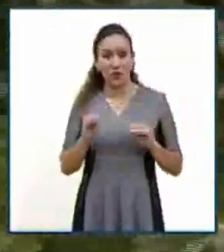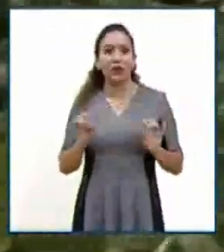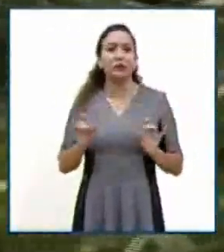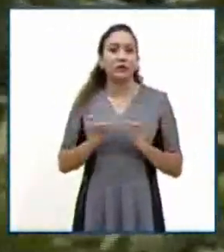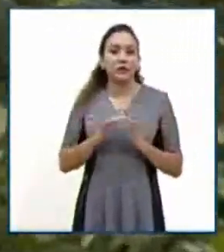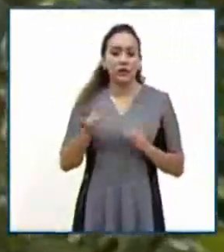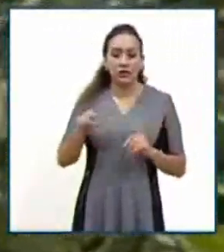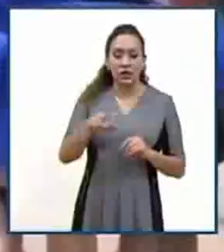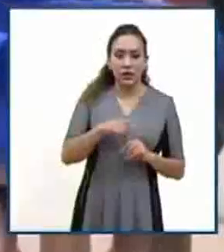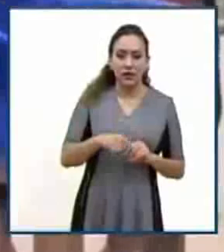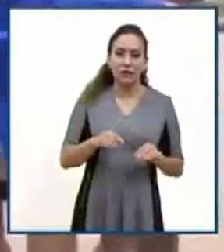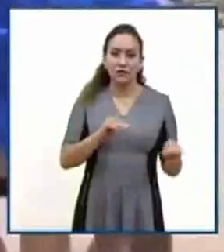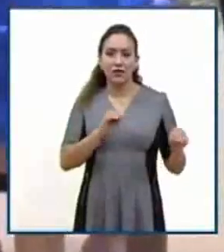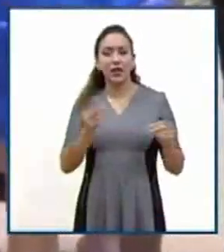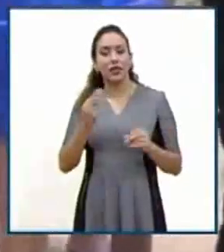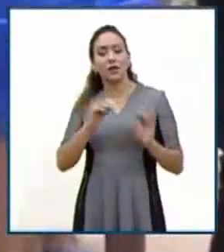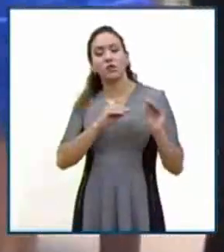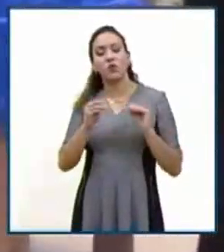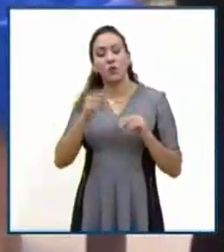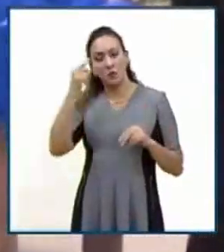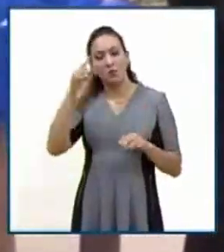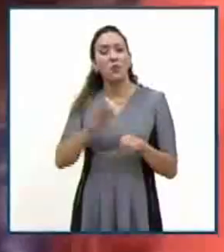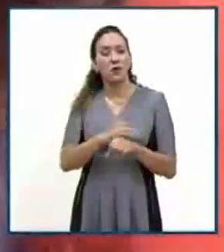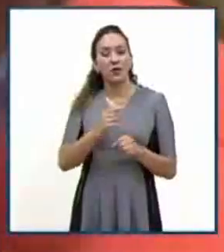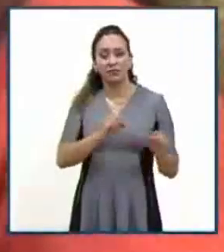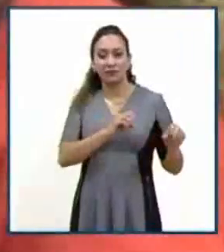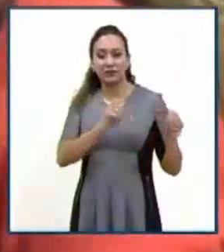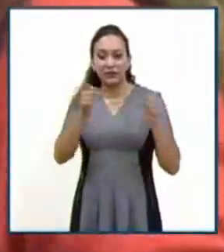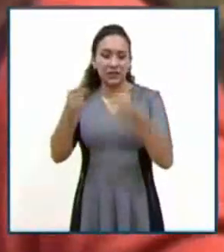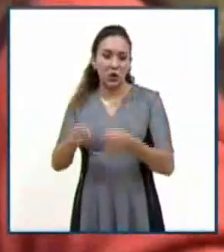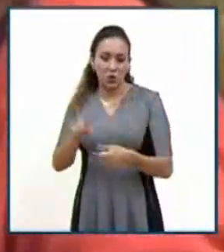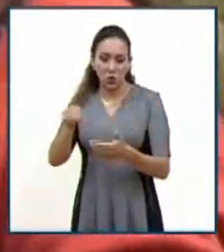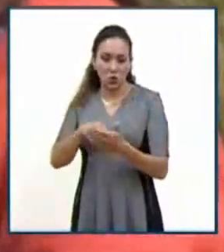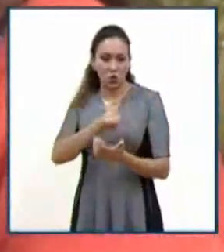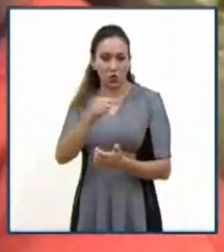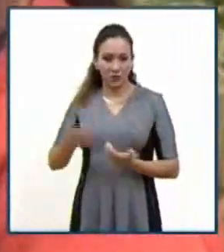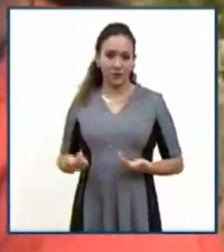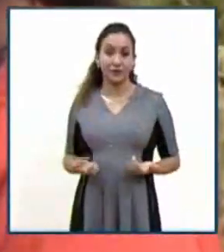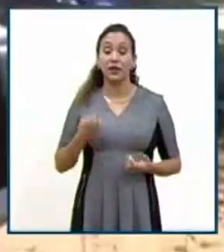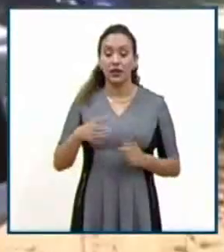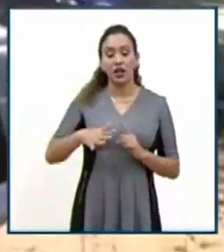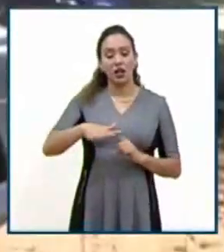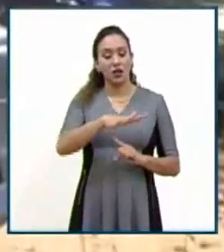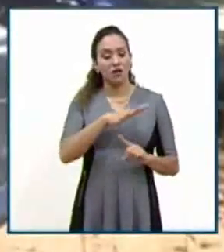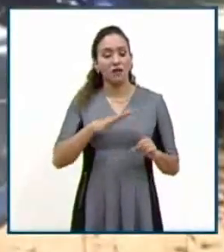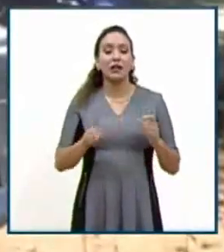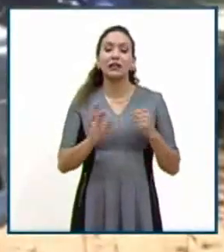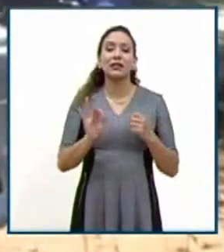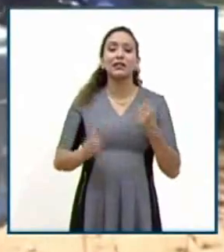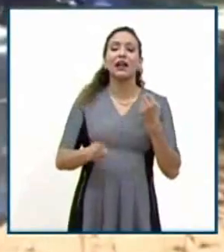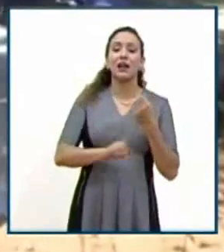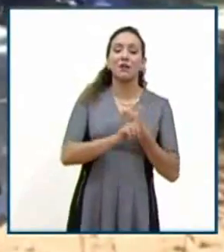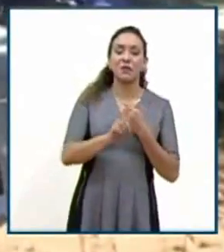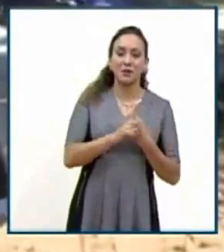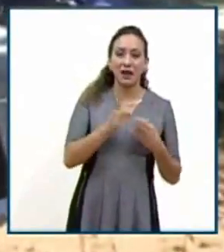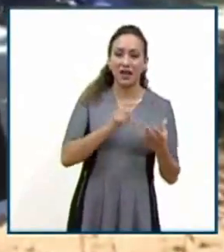Atención Integral al Desplazamiento Interno, a que emita el reglamento de la ley en esta materia, que fue publicada